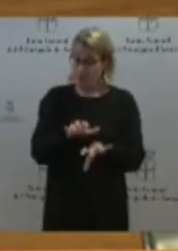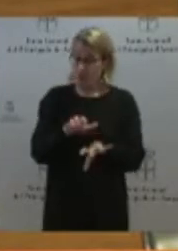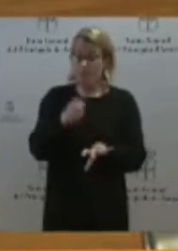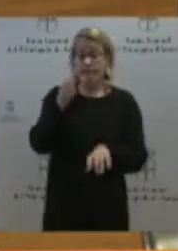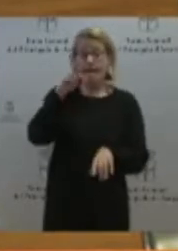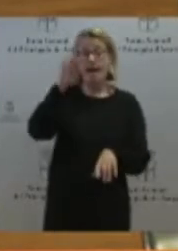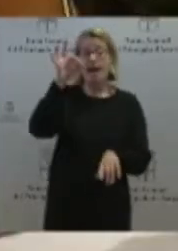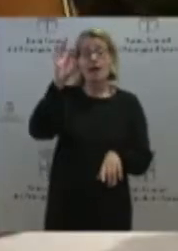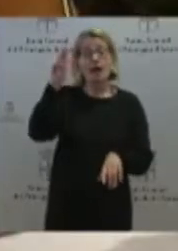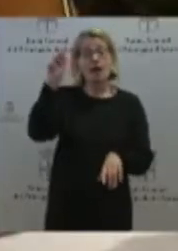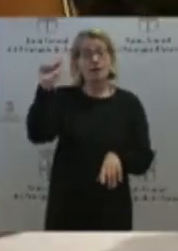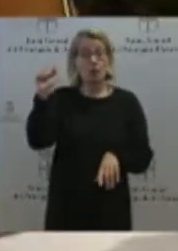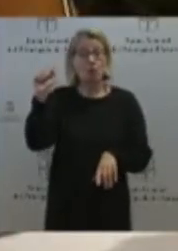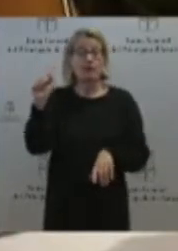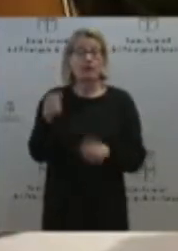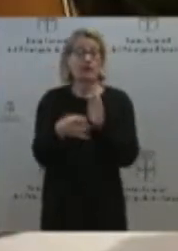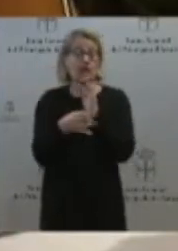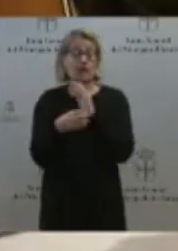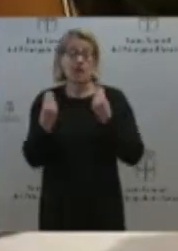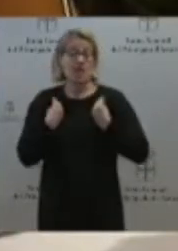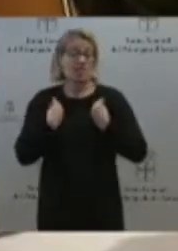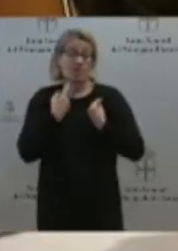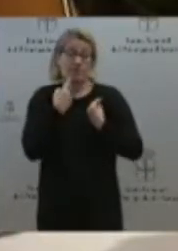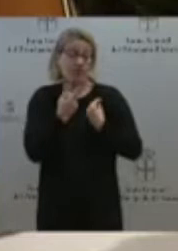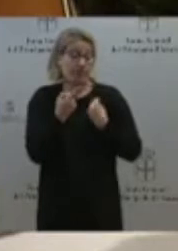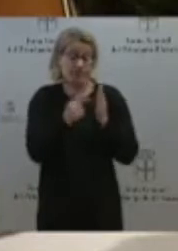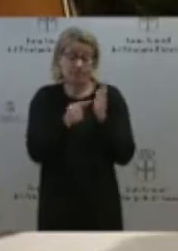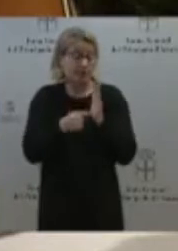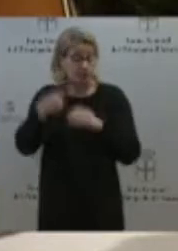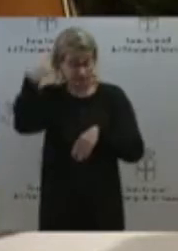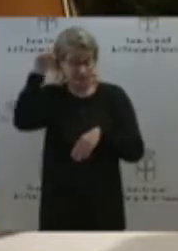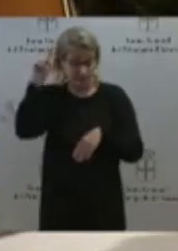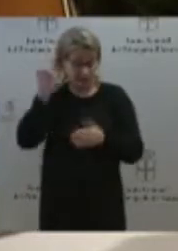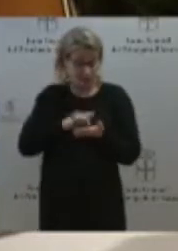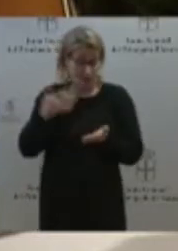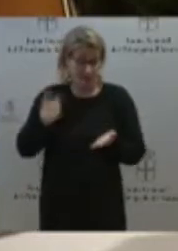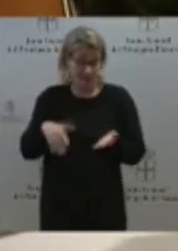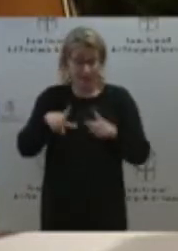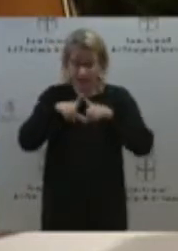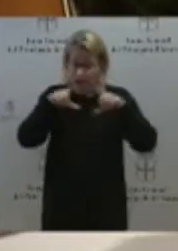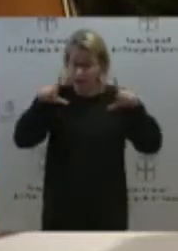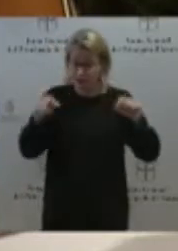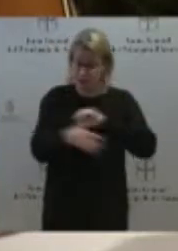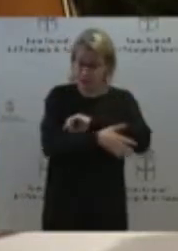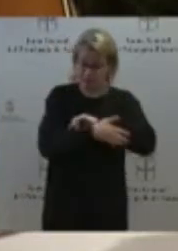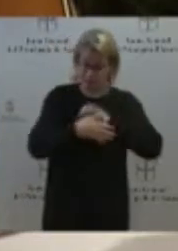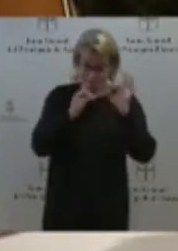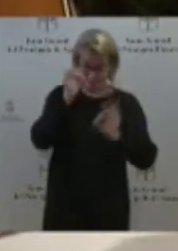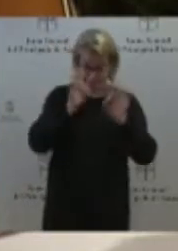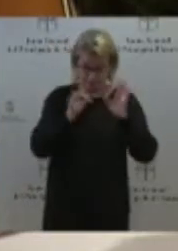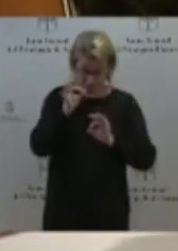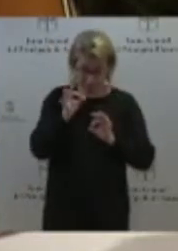supiéramos. Asturias está entre las comunidades con mayor tasa de provitud, desempleo, riesgo de exclusión o